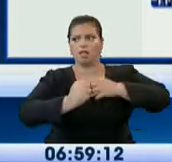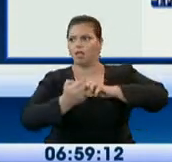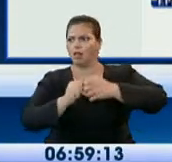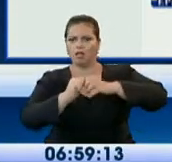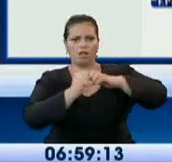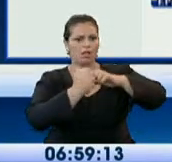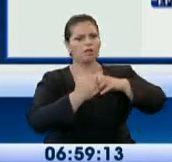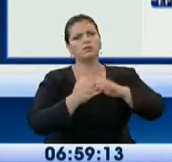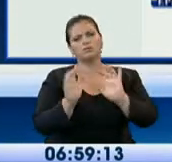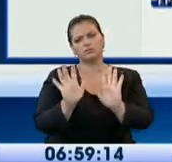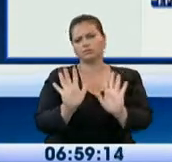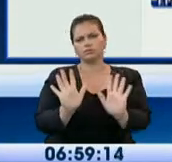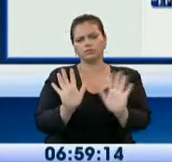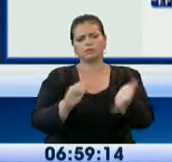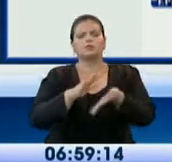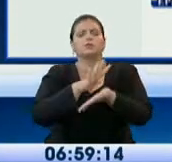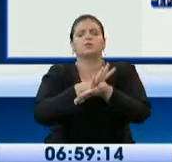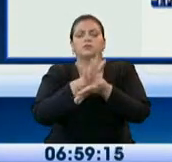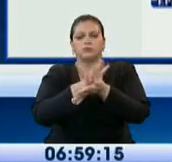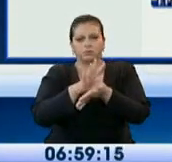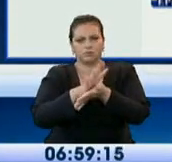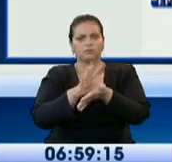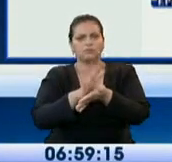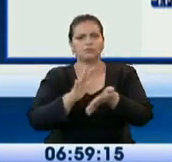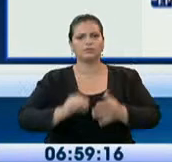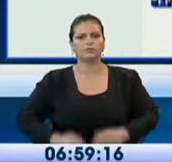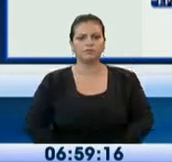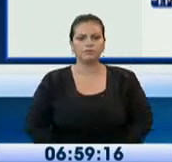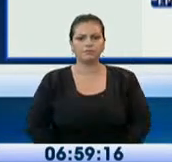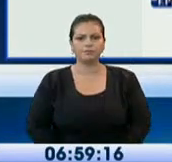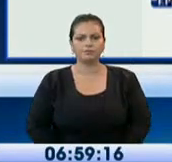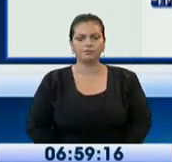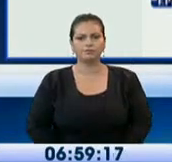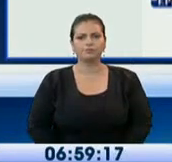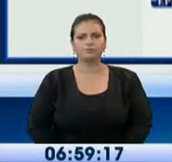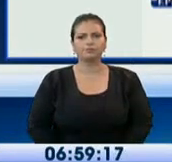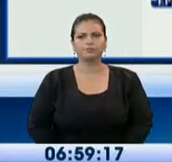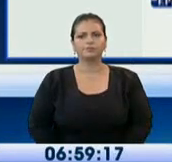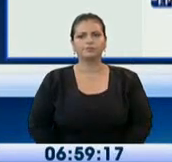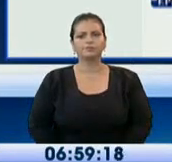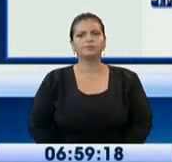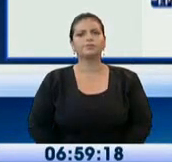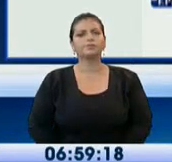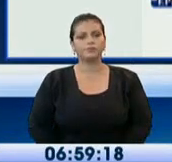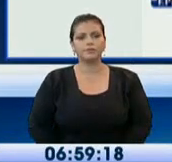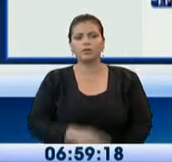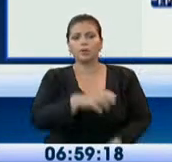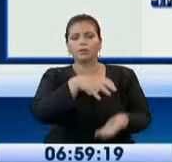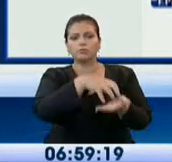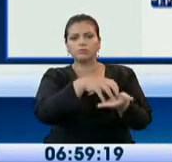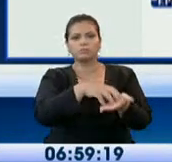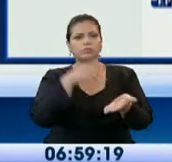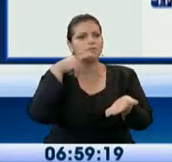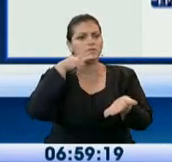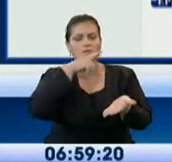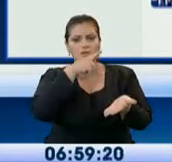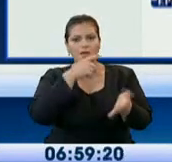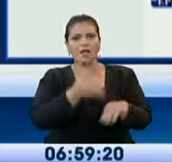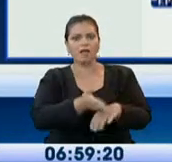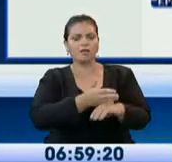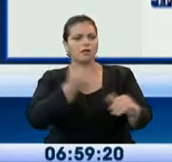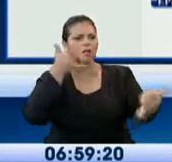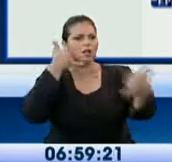ninguna novedad aquí en la provincia de la Azuay, que podemos asegurarles amigos, y sobre todo en la provincia de Cañar, que también hemos mantenido contactos con